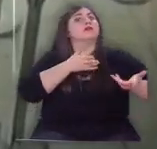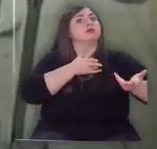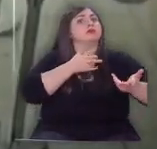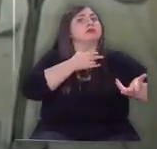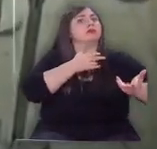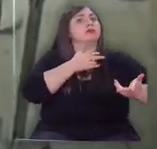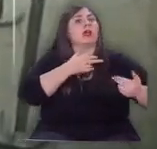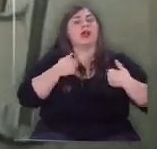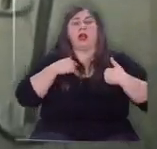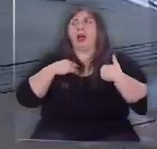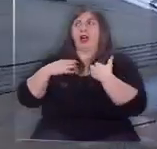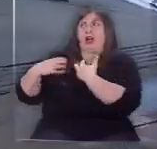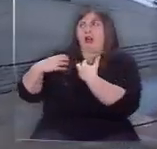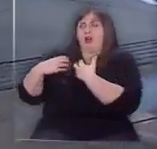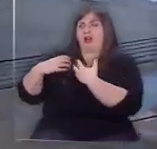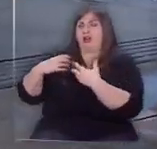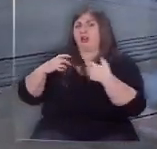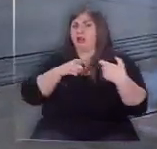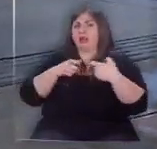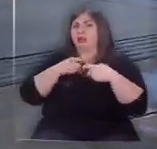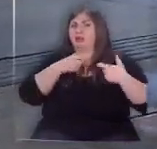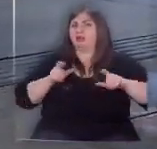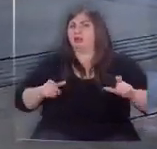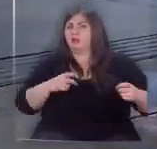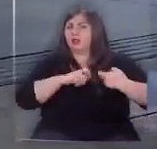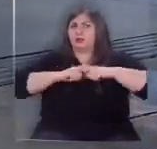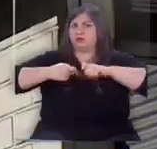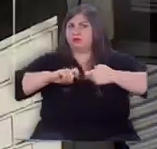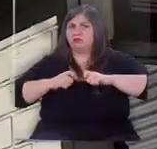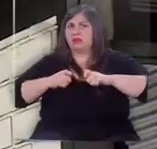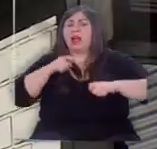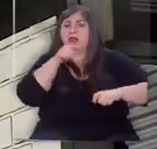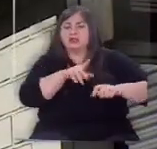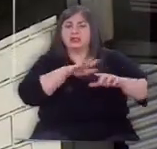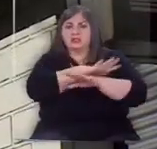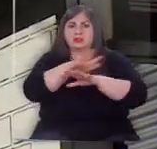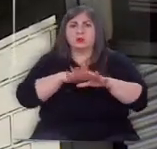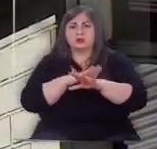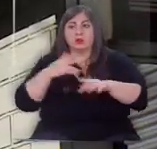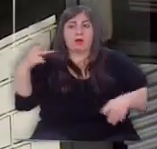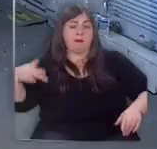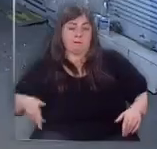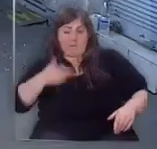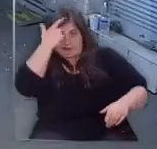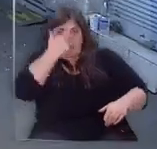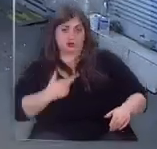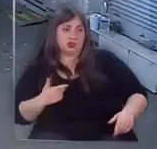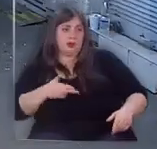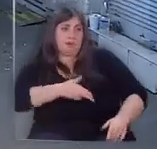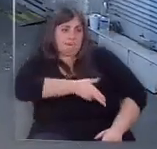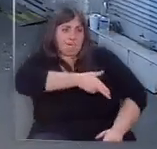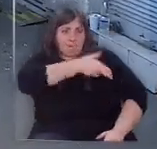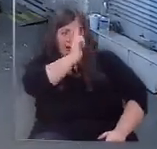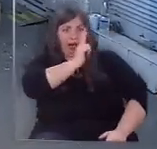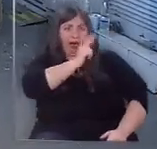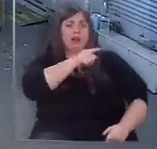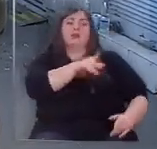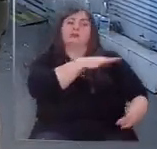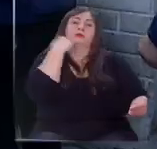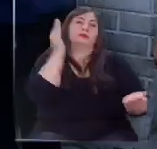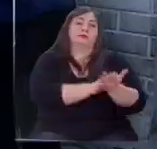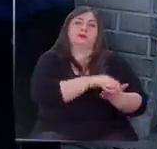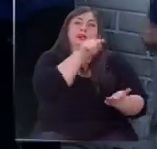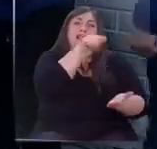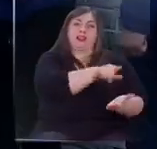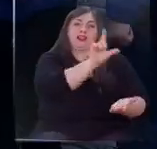poner su actitud por parte del vigilante de la sucursal. Ante esta situación, el agresor le dispara dándole fallecimiento en el